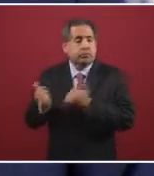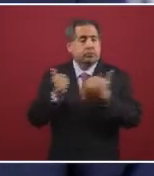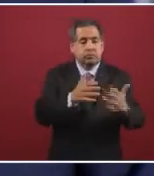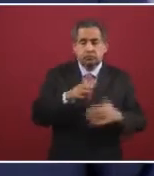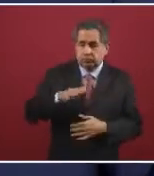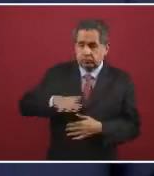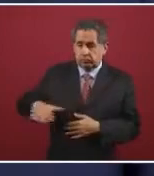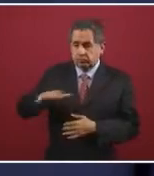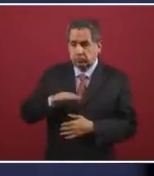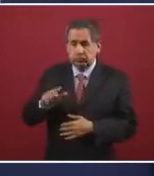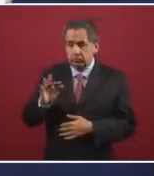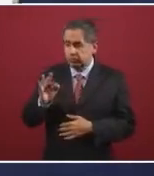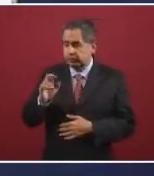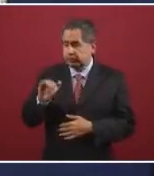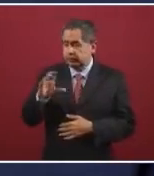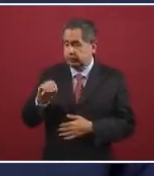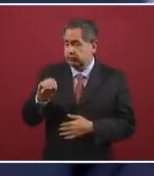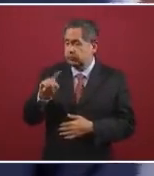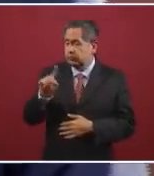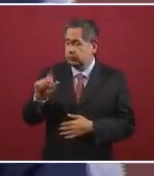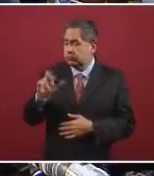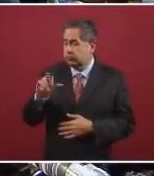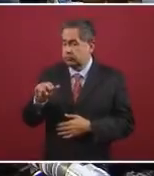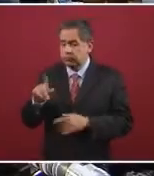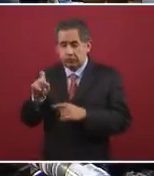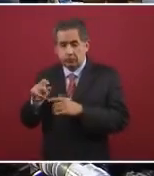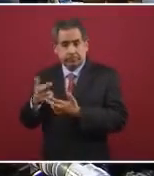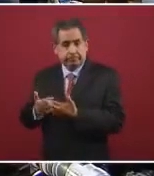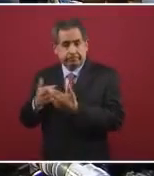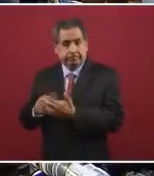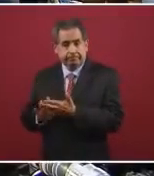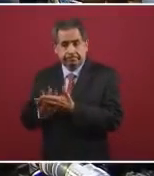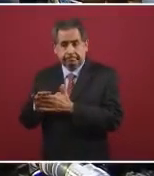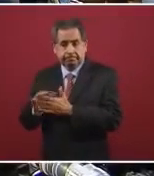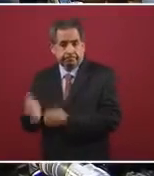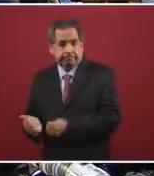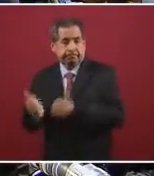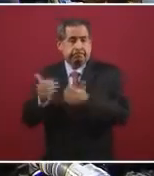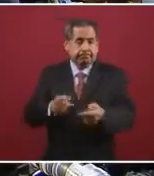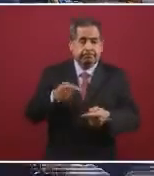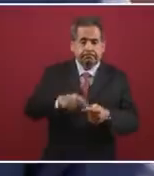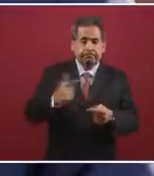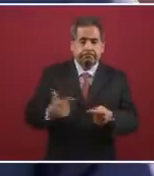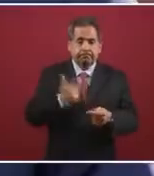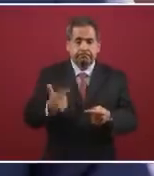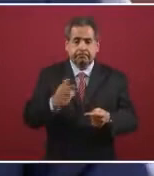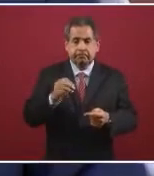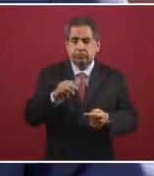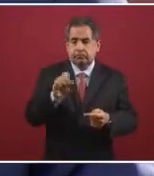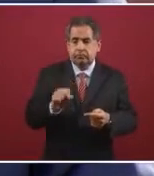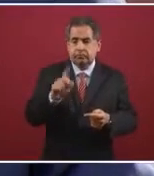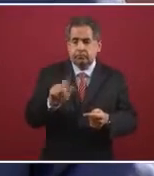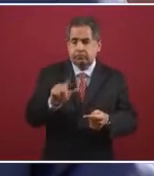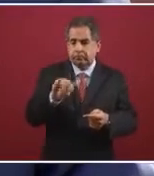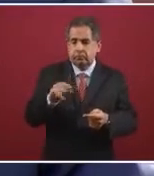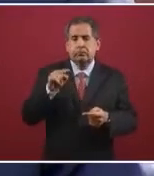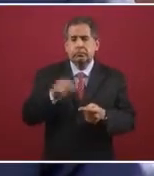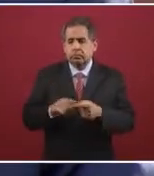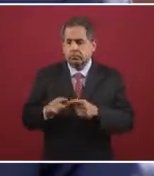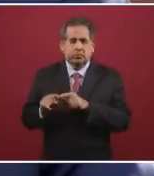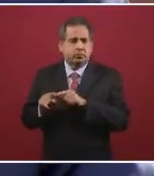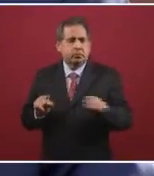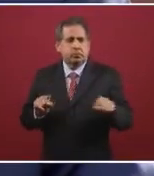la presa Francisco Zarco a Gómez Palacio, y de ahí distribuir. Son